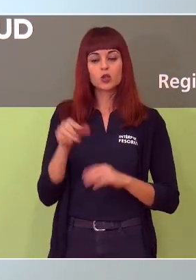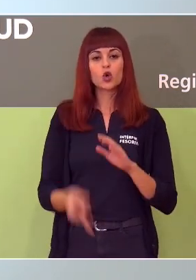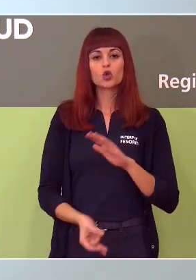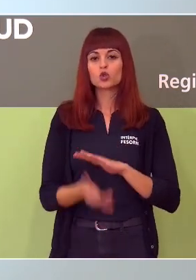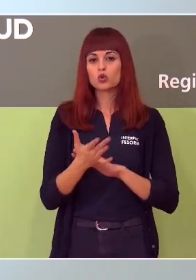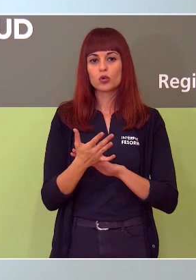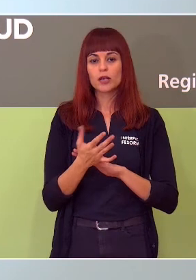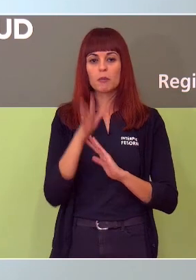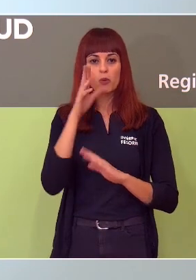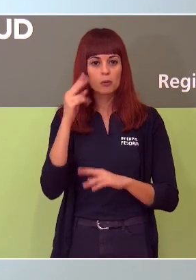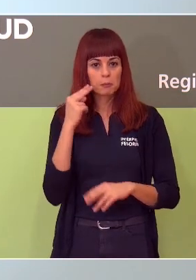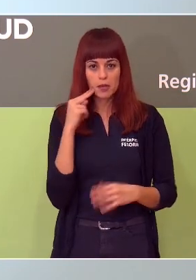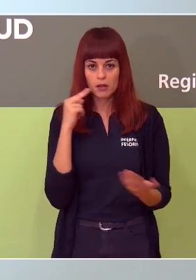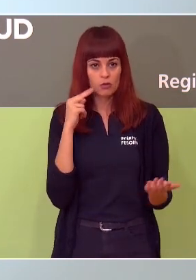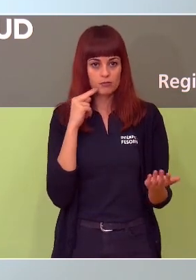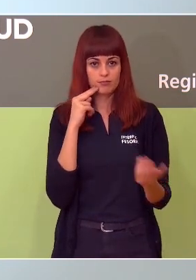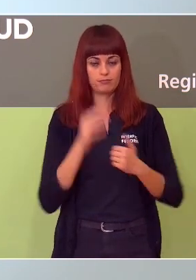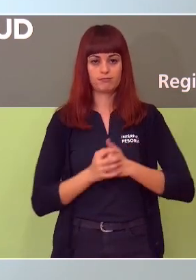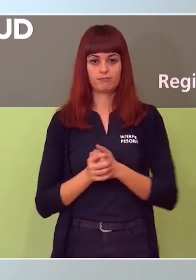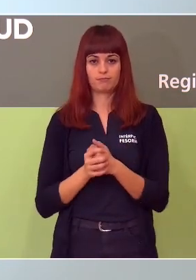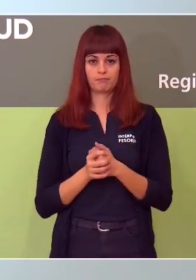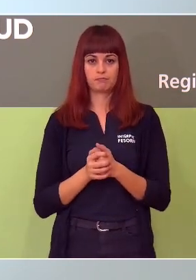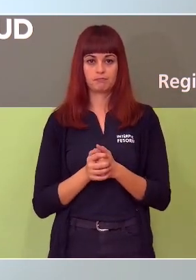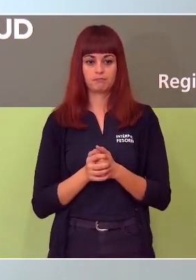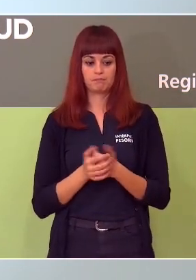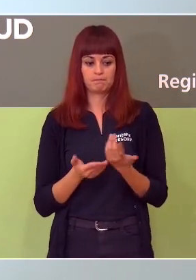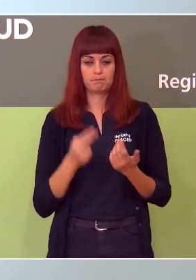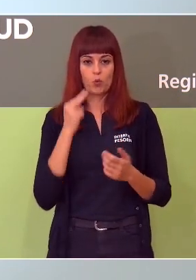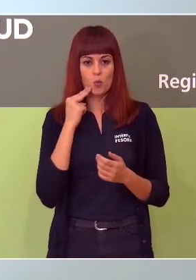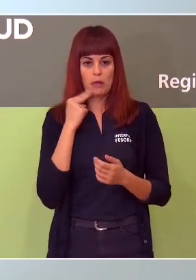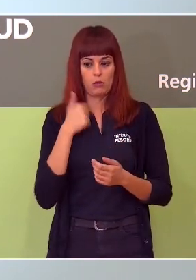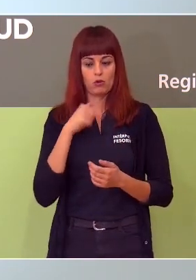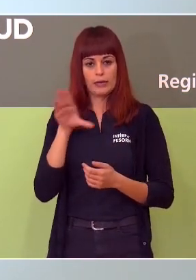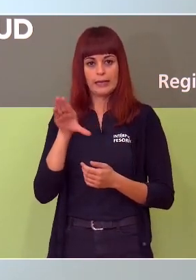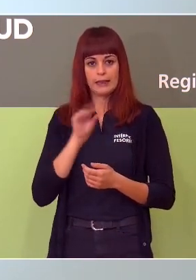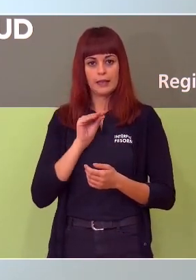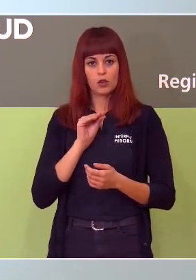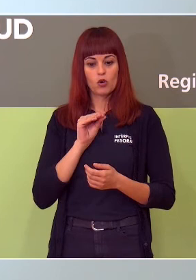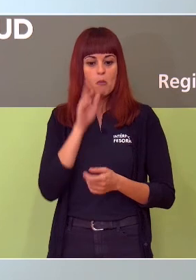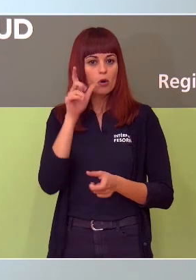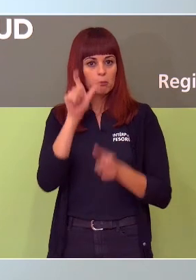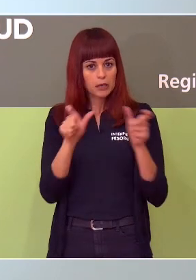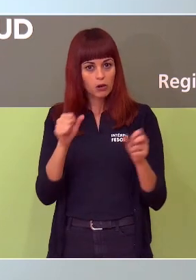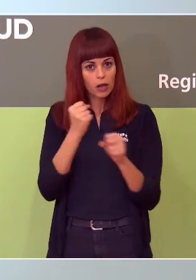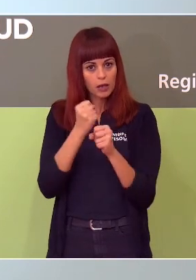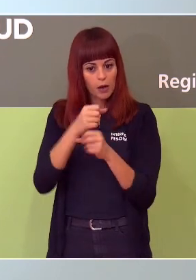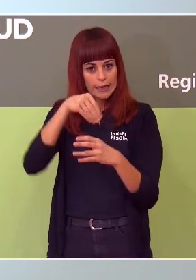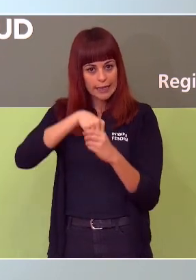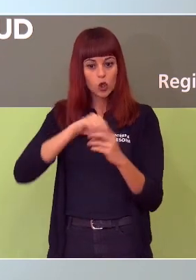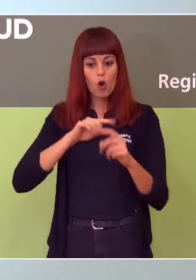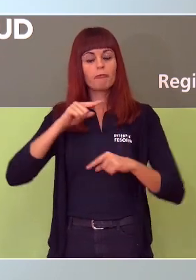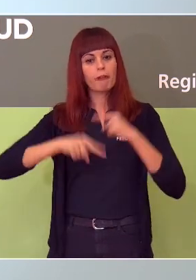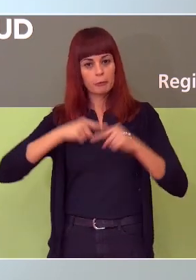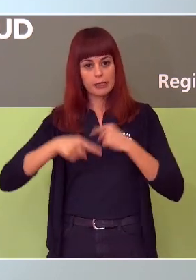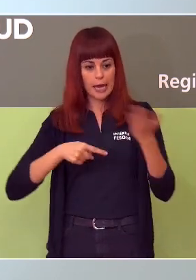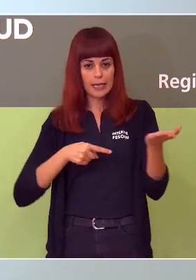del temor y del miedo, probablemente, y además un miedo entendible, de trabajadores y de familiares, de personas que